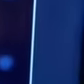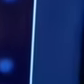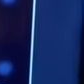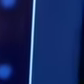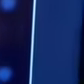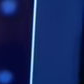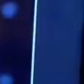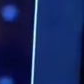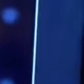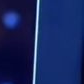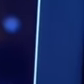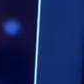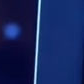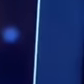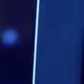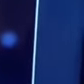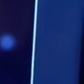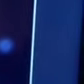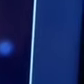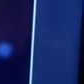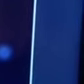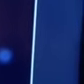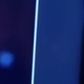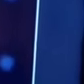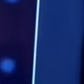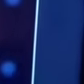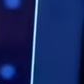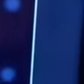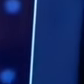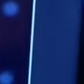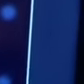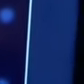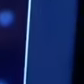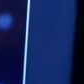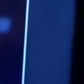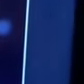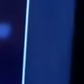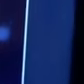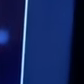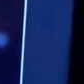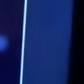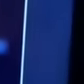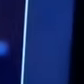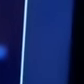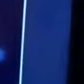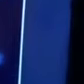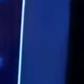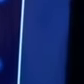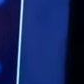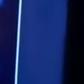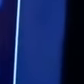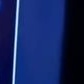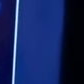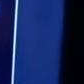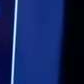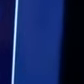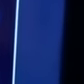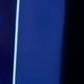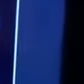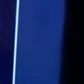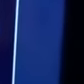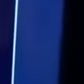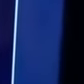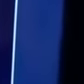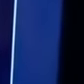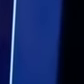que humanitariamente, mediante pasos humanitarios, siguiendo por ejemplo los consejos de la CNUR, se puedan realizar esas devoluciones. ¿Usted ha cambiado en esta